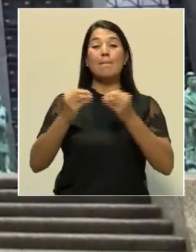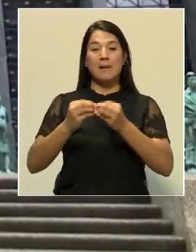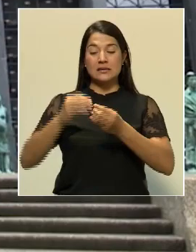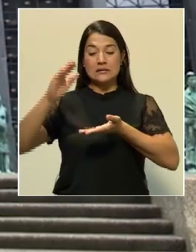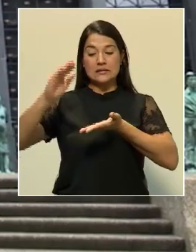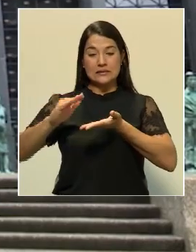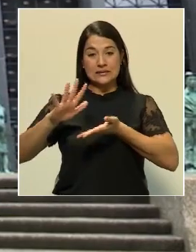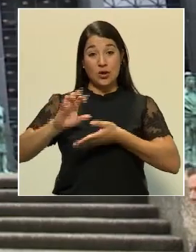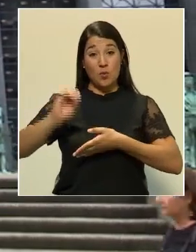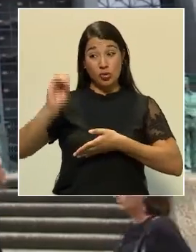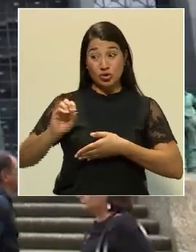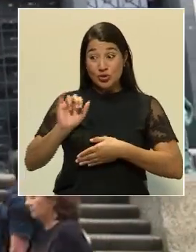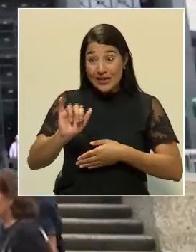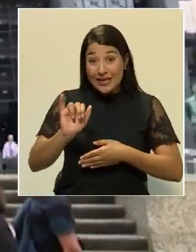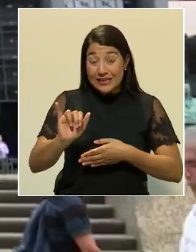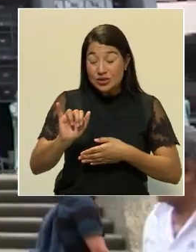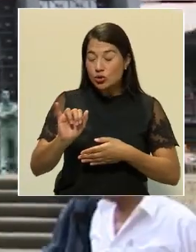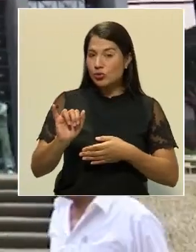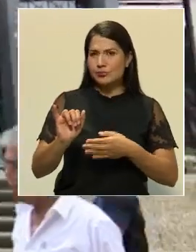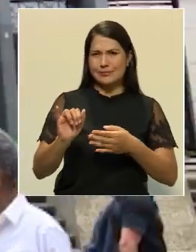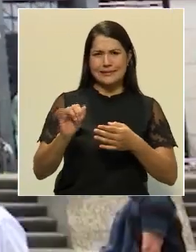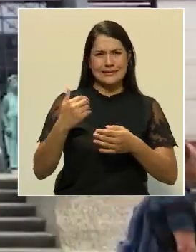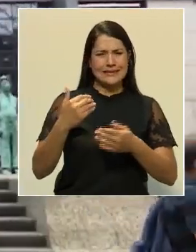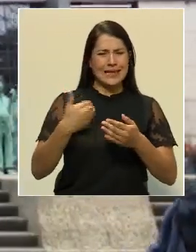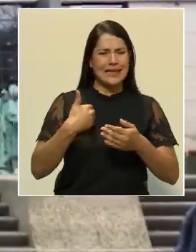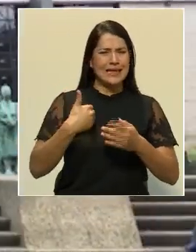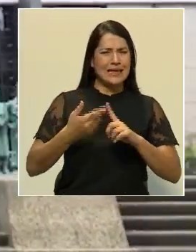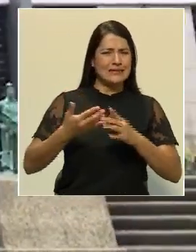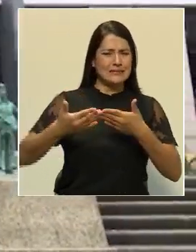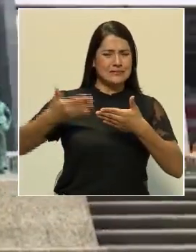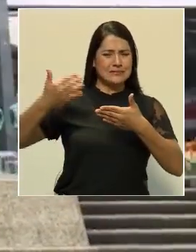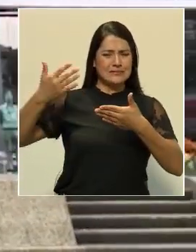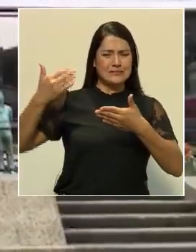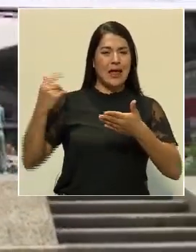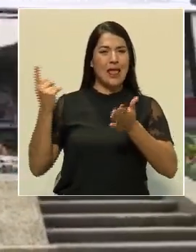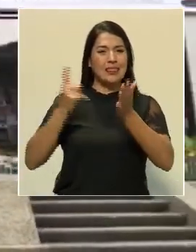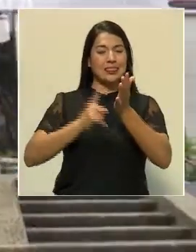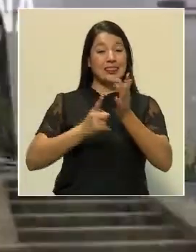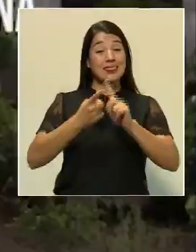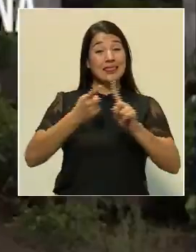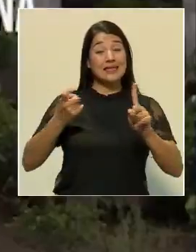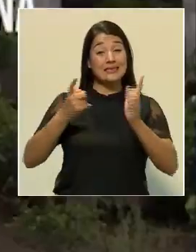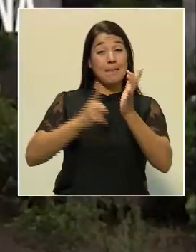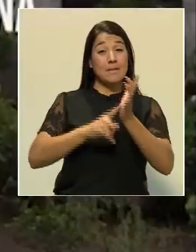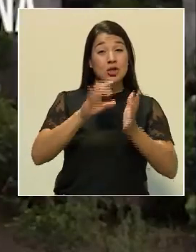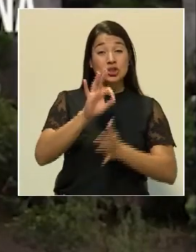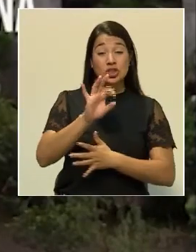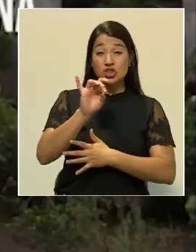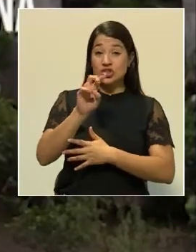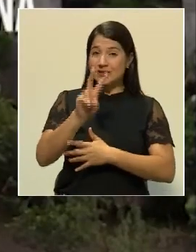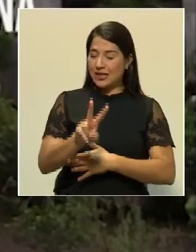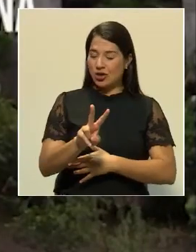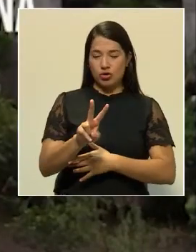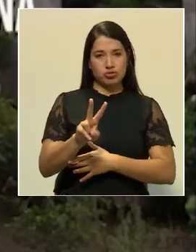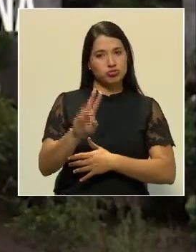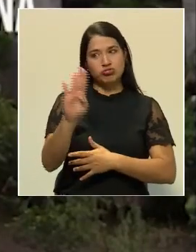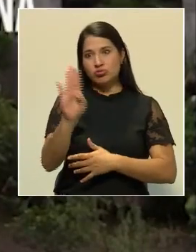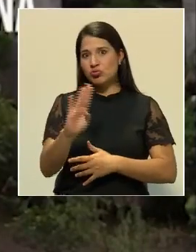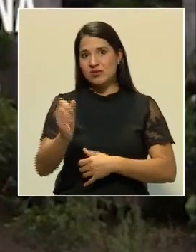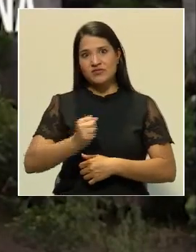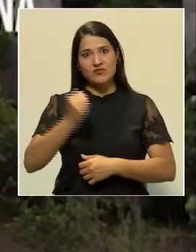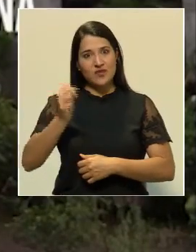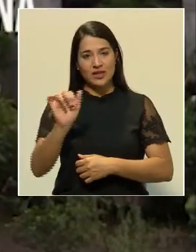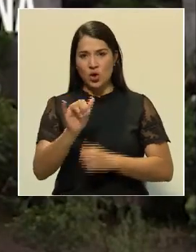registro histórico, considerándose la caída más fuerte desde 1982. Los sectores más golpeados por la crisis son